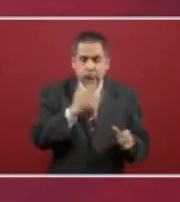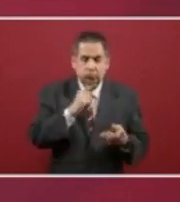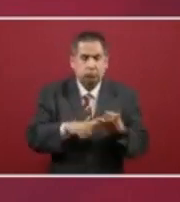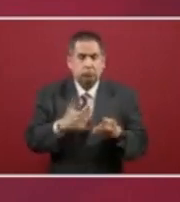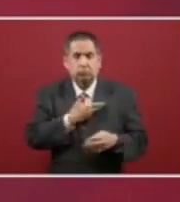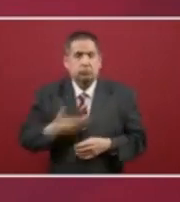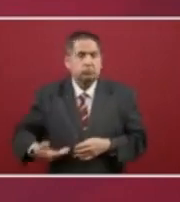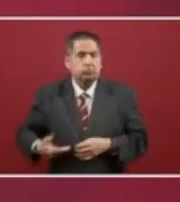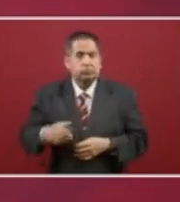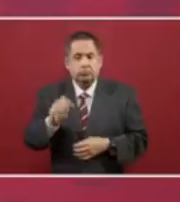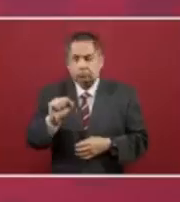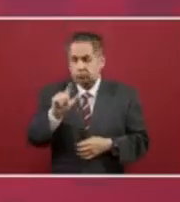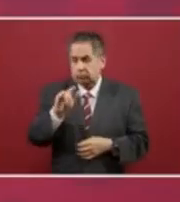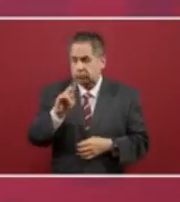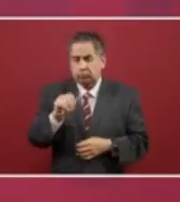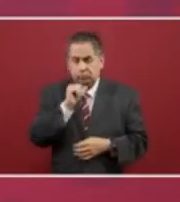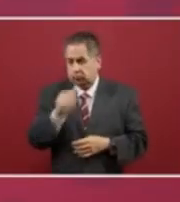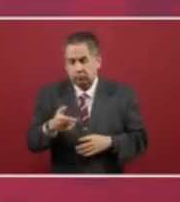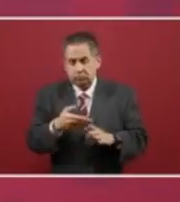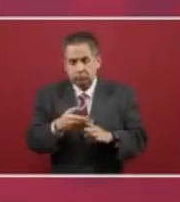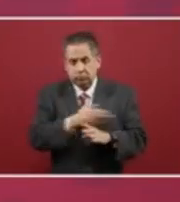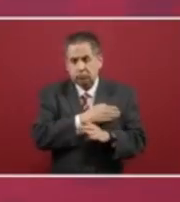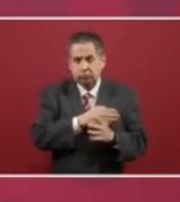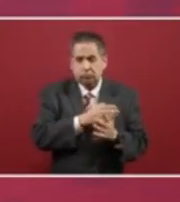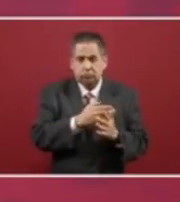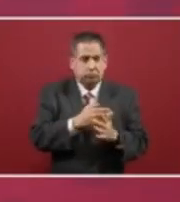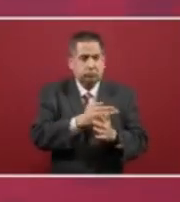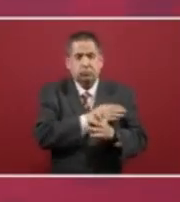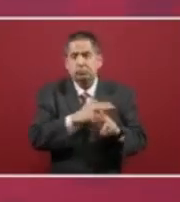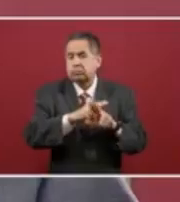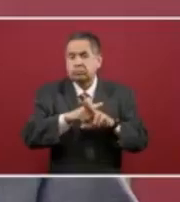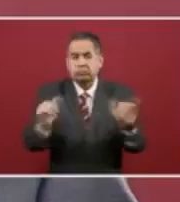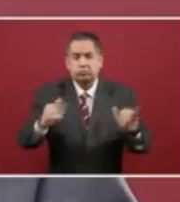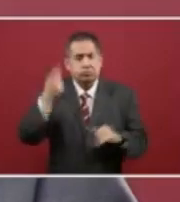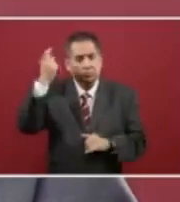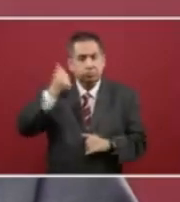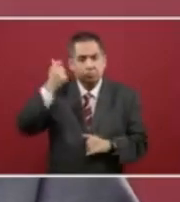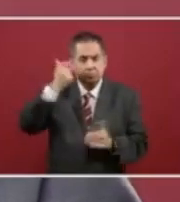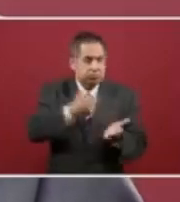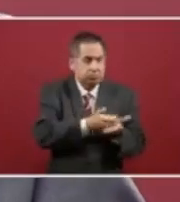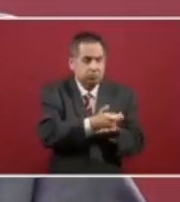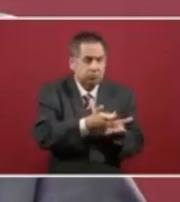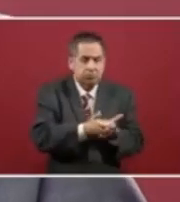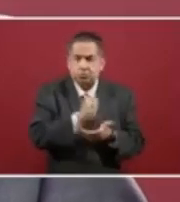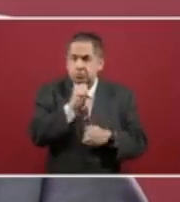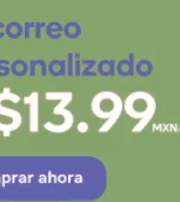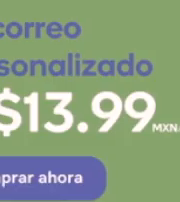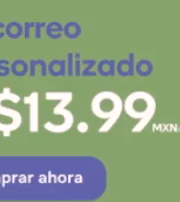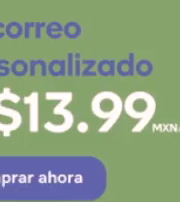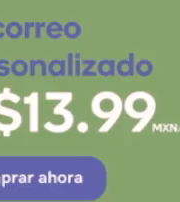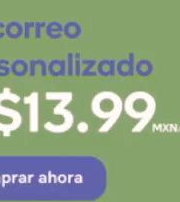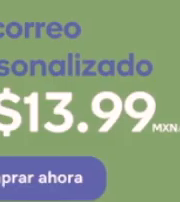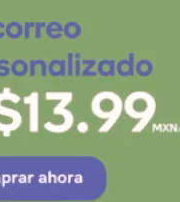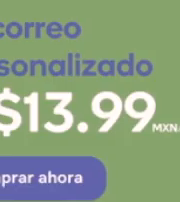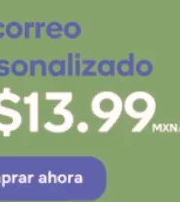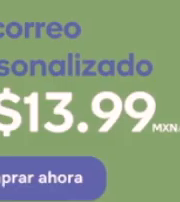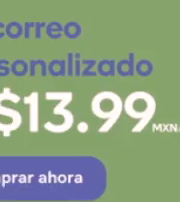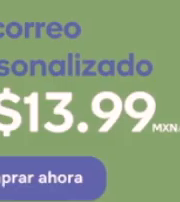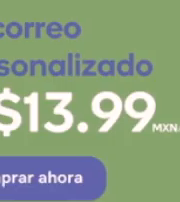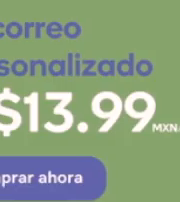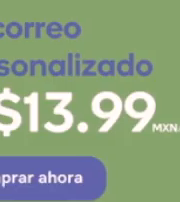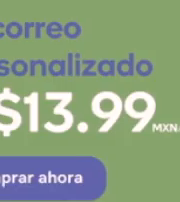Salinas, y ya todos no reciben pensión. Eso se terminó. Asimismo, esta fue